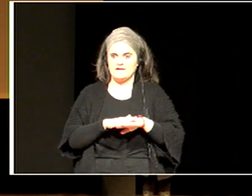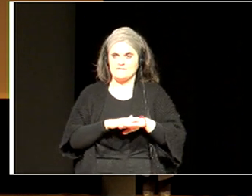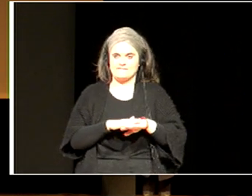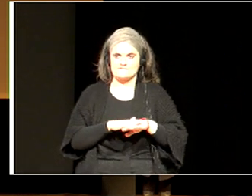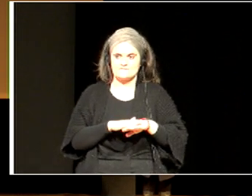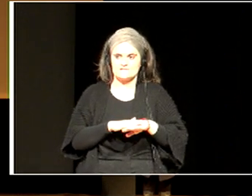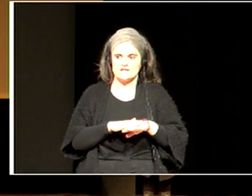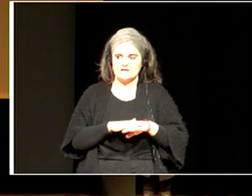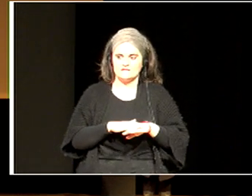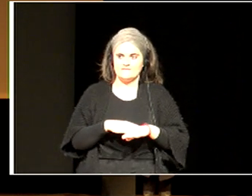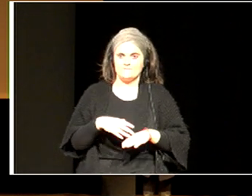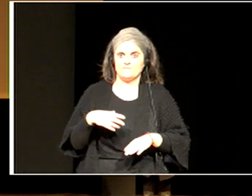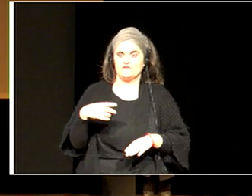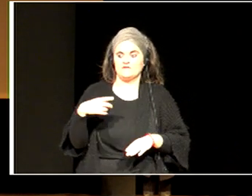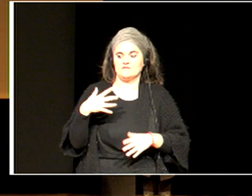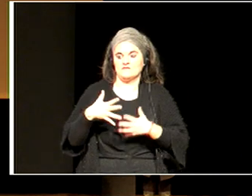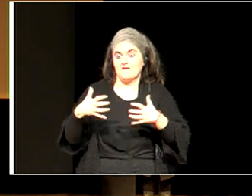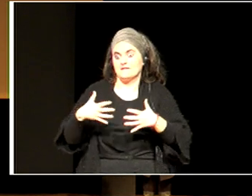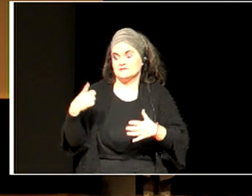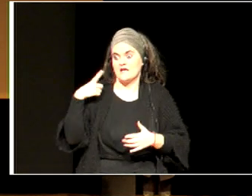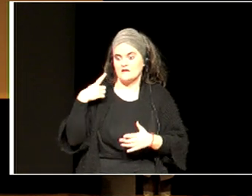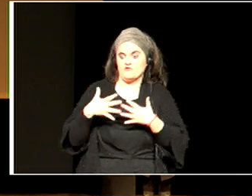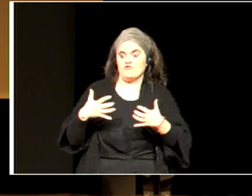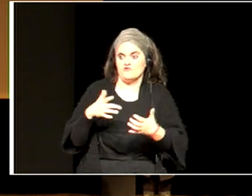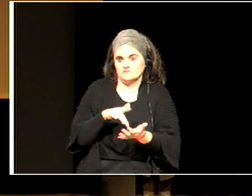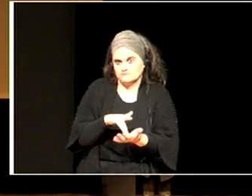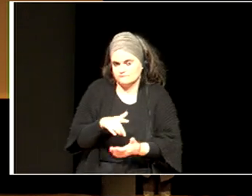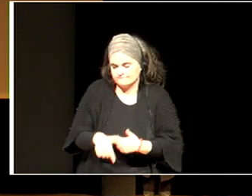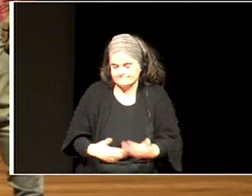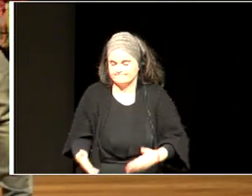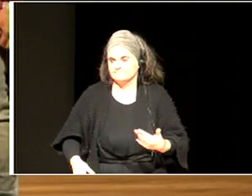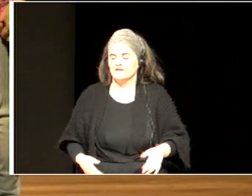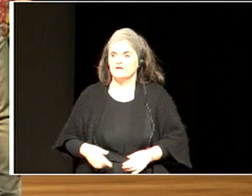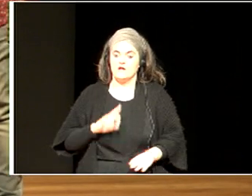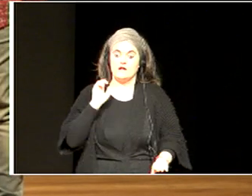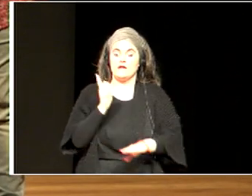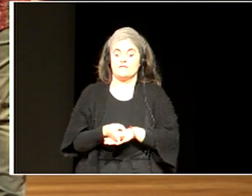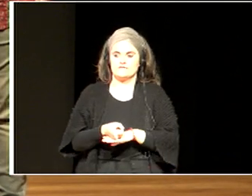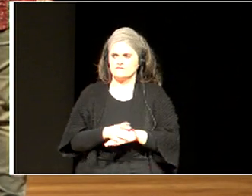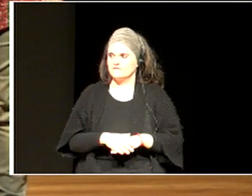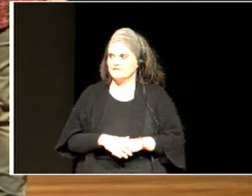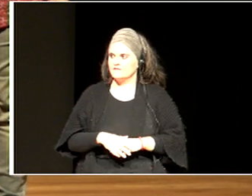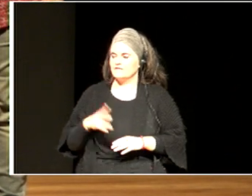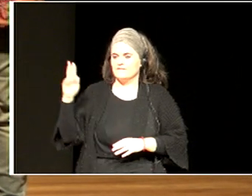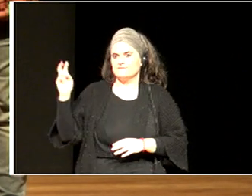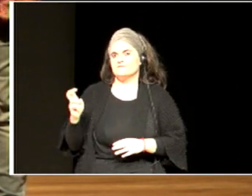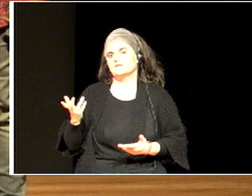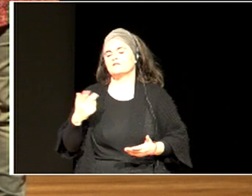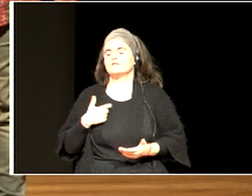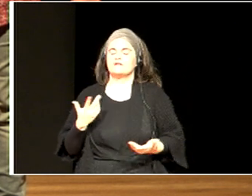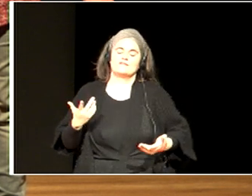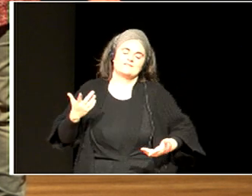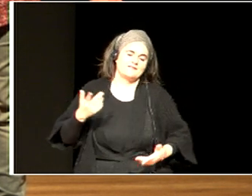ya lo dijo al fin y al cabo pero bueno entonces llegó la directora nadie oye una mujer con un buen